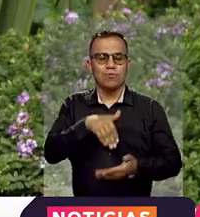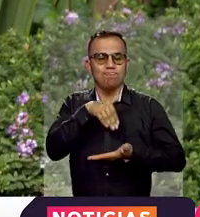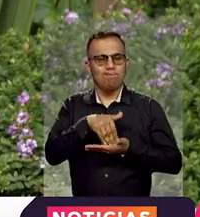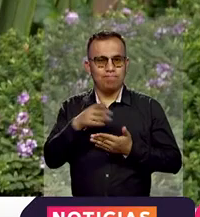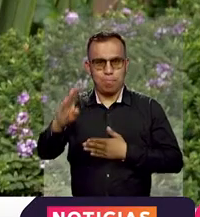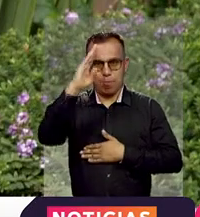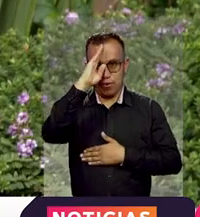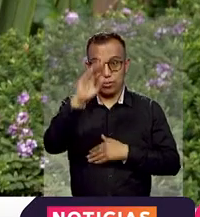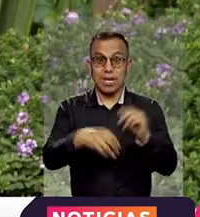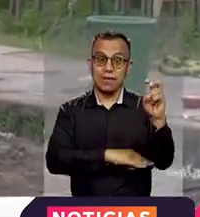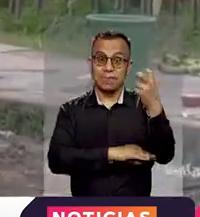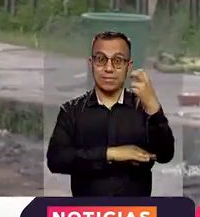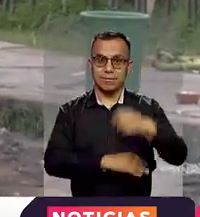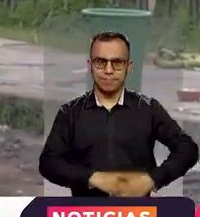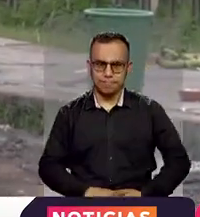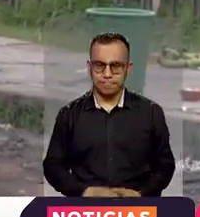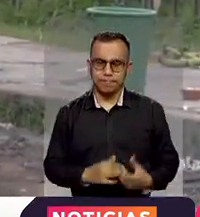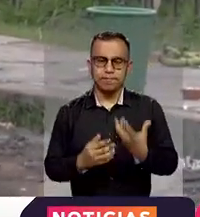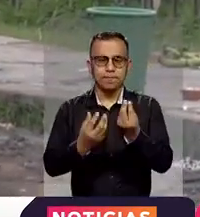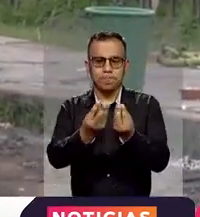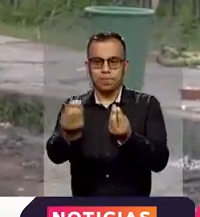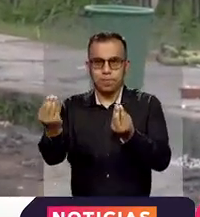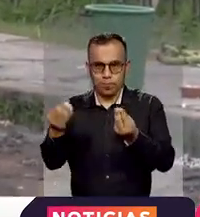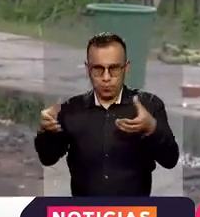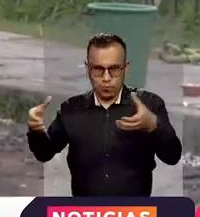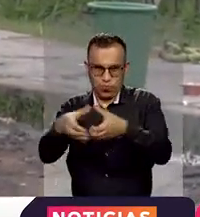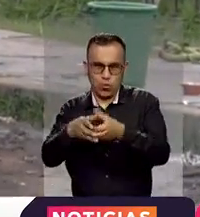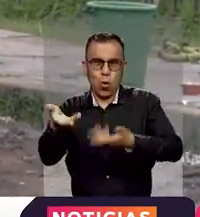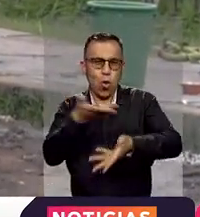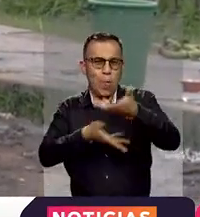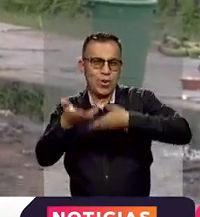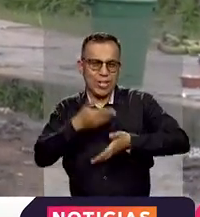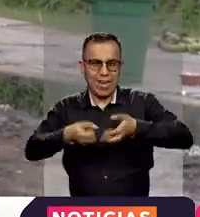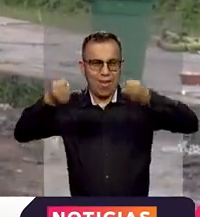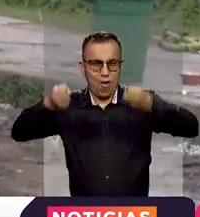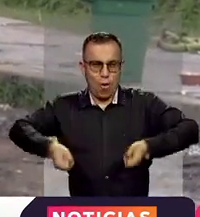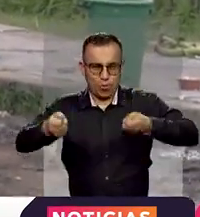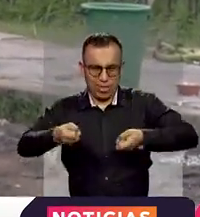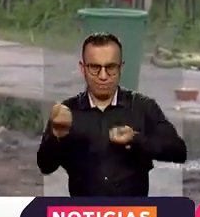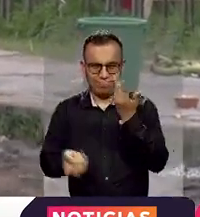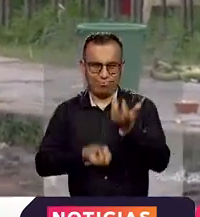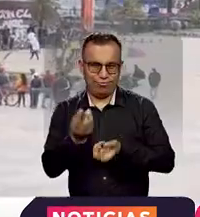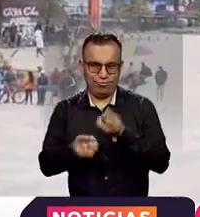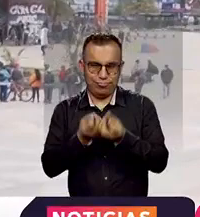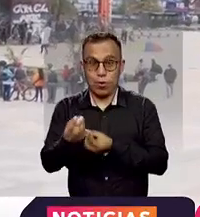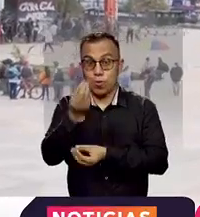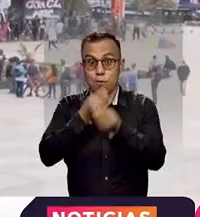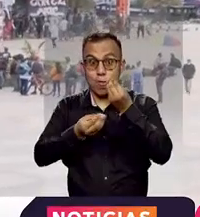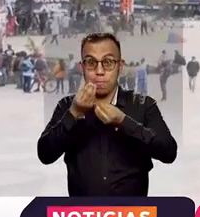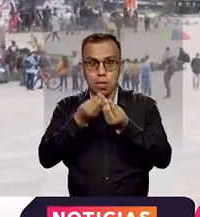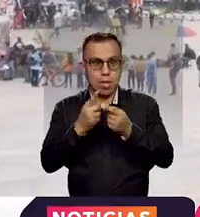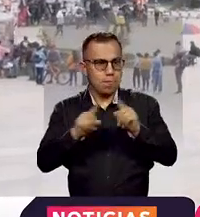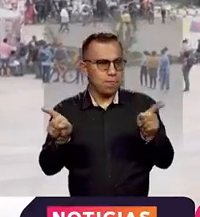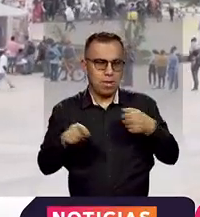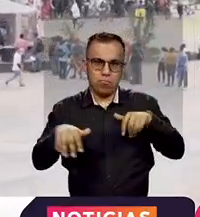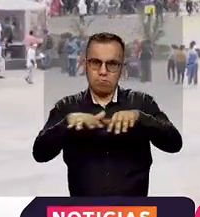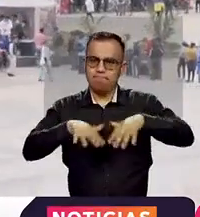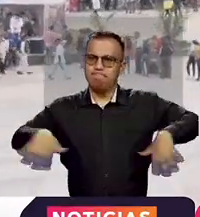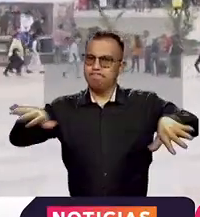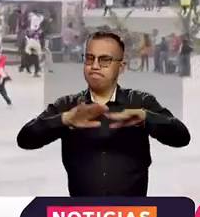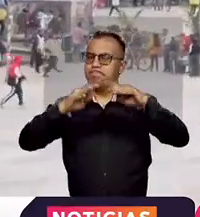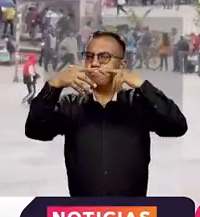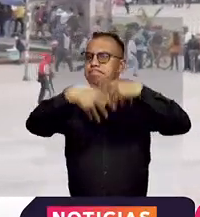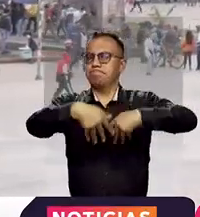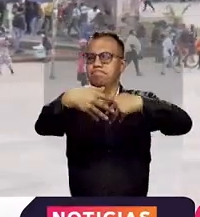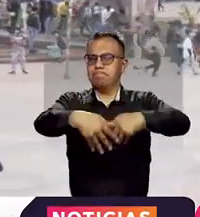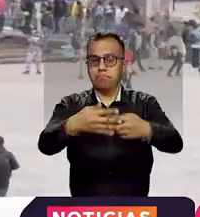la policía y de la fiscalía. Integrantes de la olla comunitaria que se ha instaurado frente al Portal Américas aseguran que los de la zona son